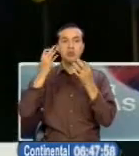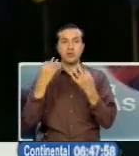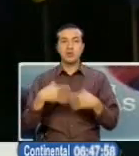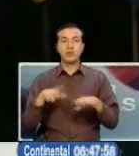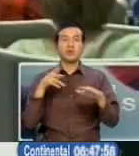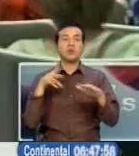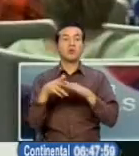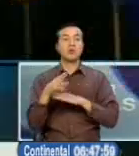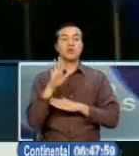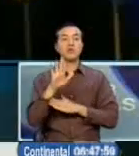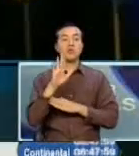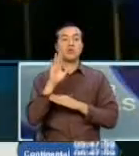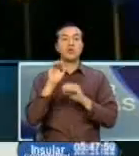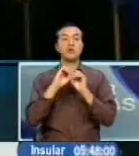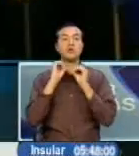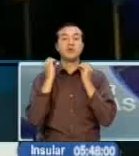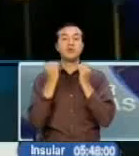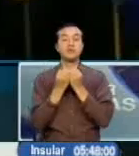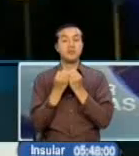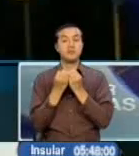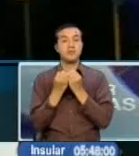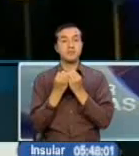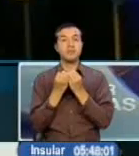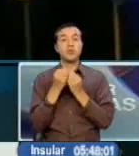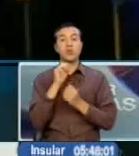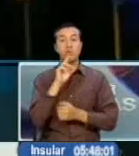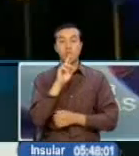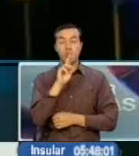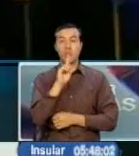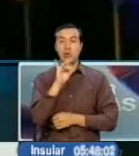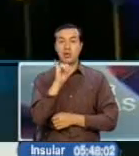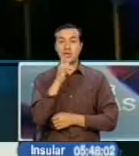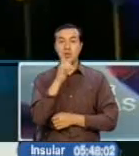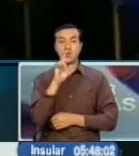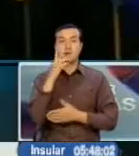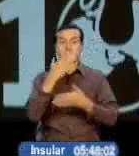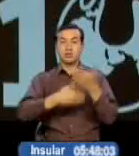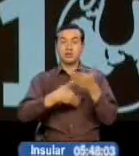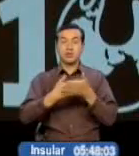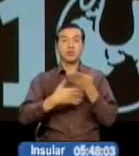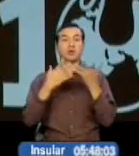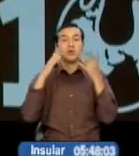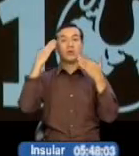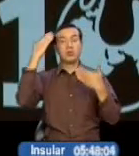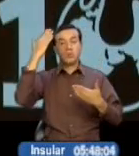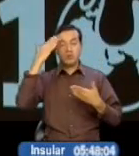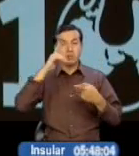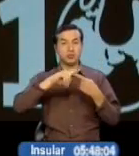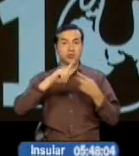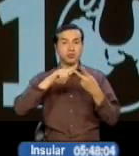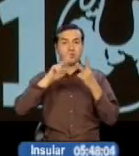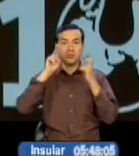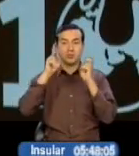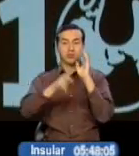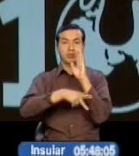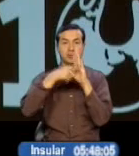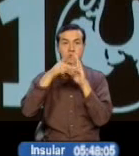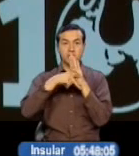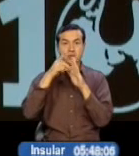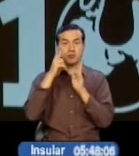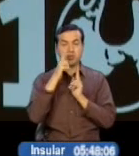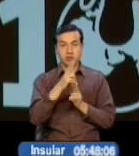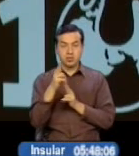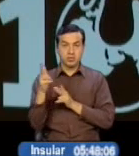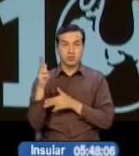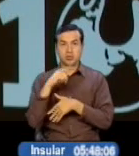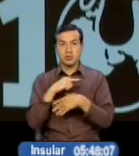número 10 de su organización. Según Assange, los nuevos documentos están relacionados con la política y los sectores petroleros y